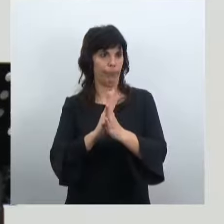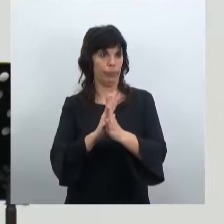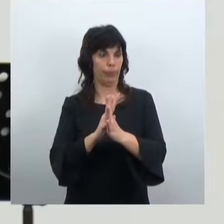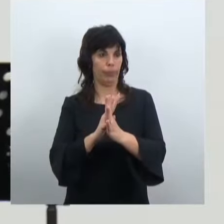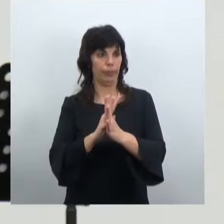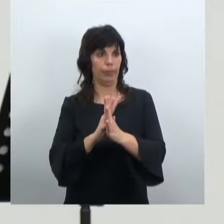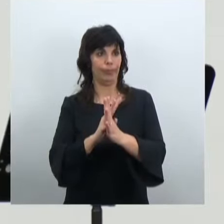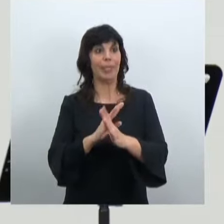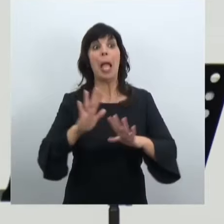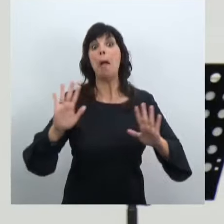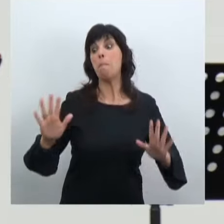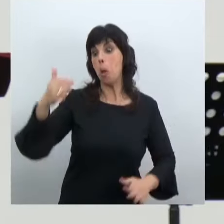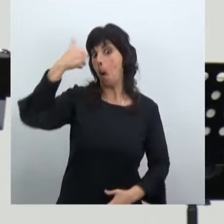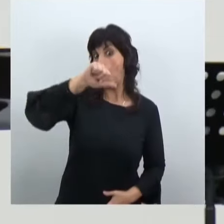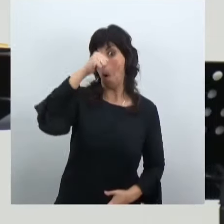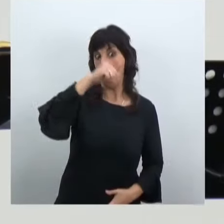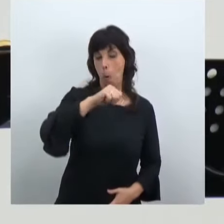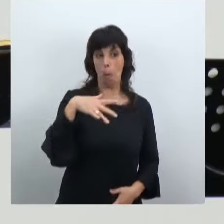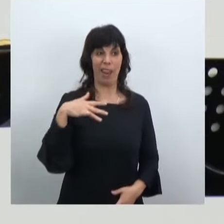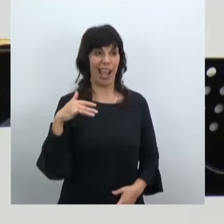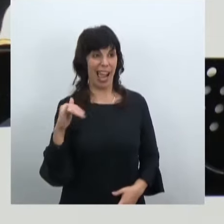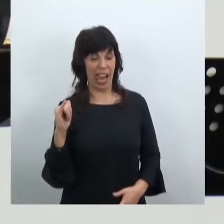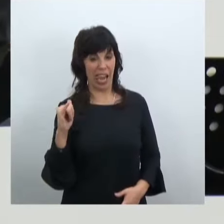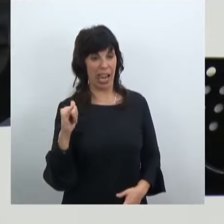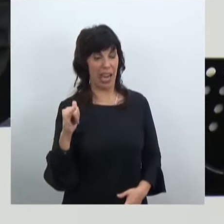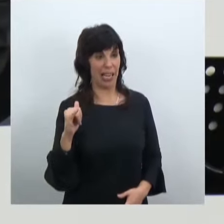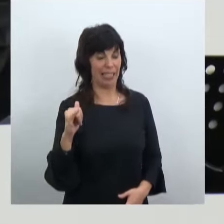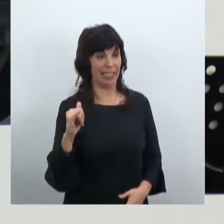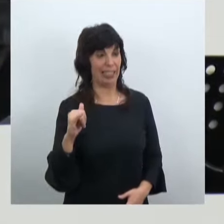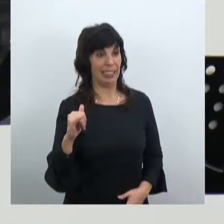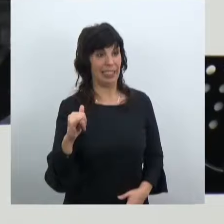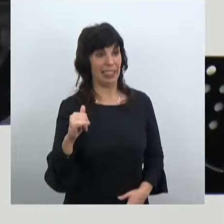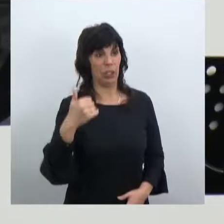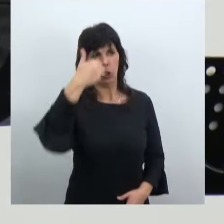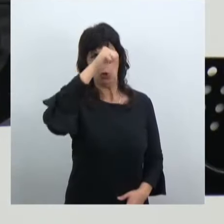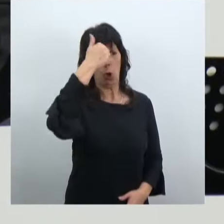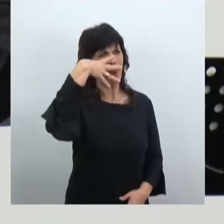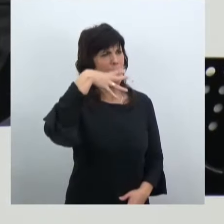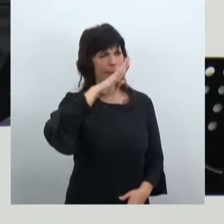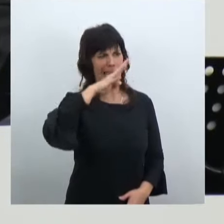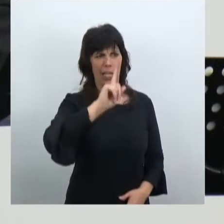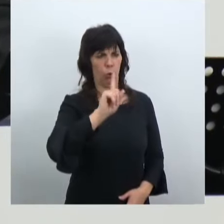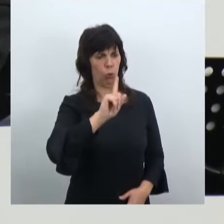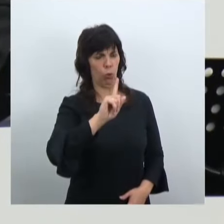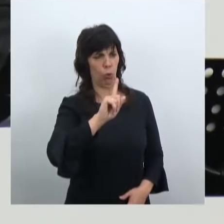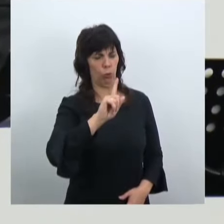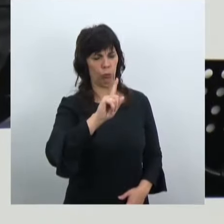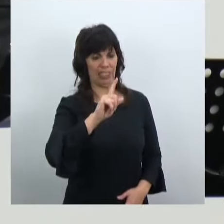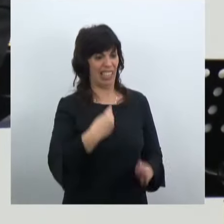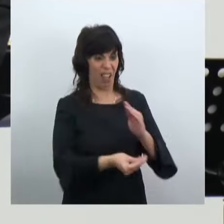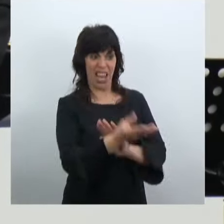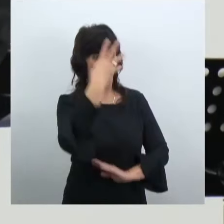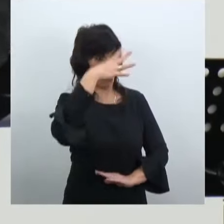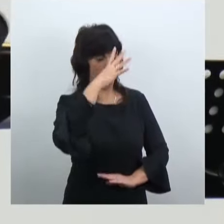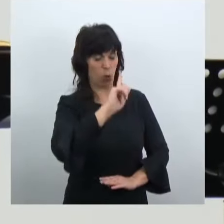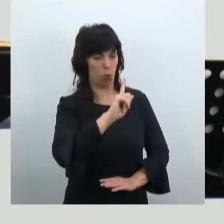Menos mal, había un hombre, yo creo que era, no era mexicano, no era mexicano, yo